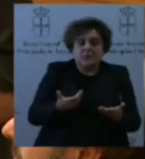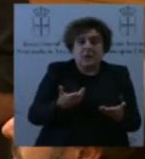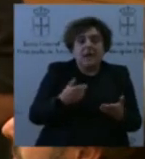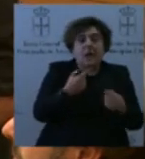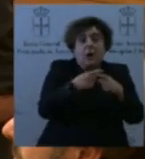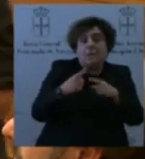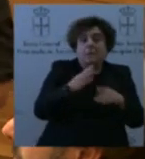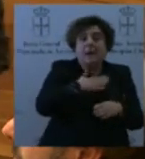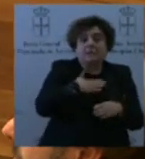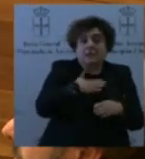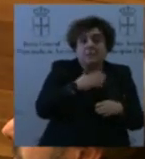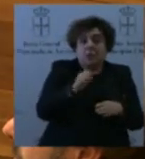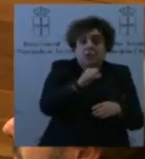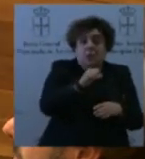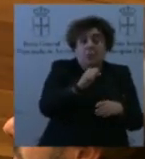otro?